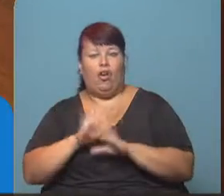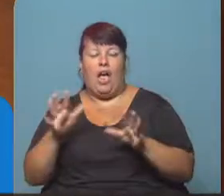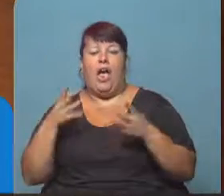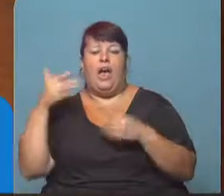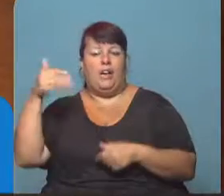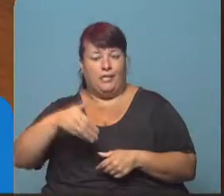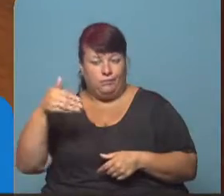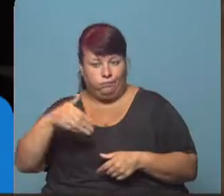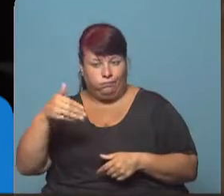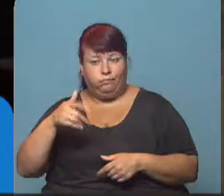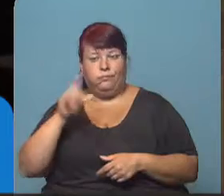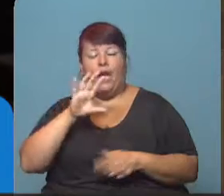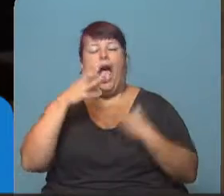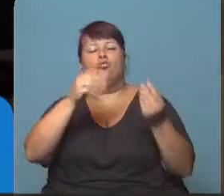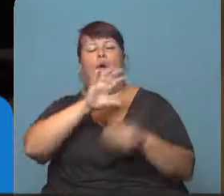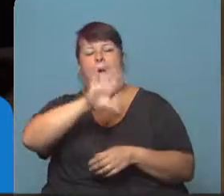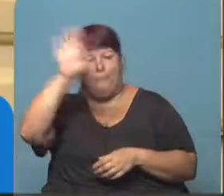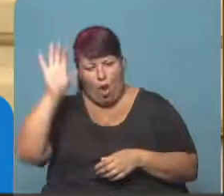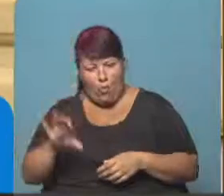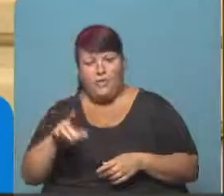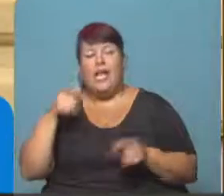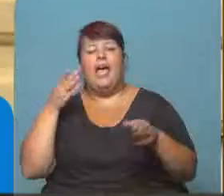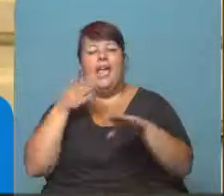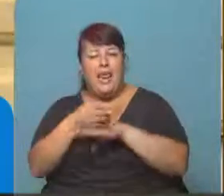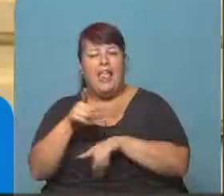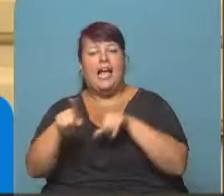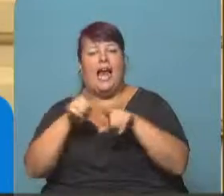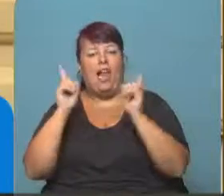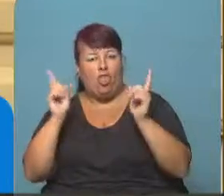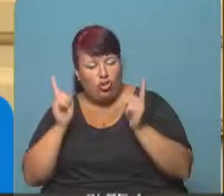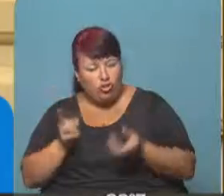asistencia a las provincias, ingreso y carrera docente,